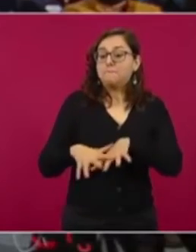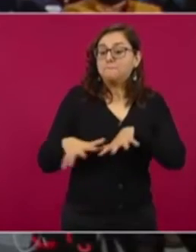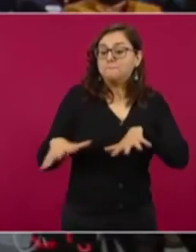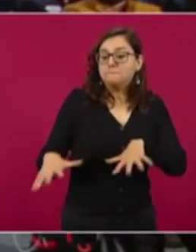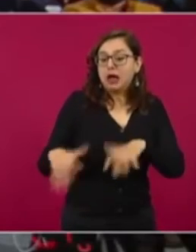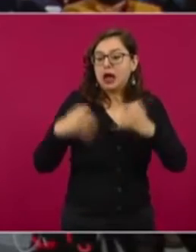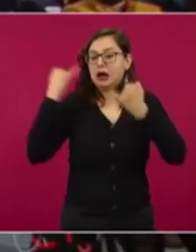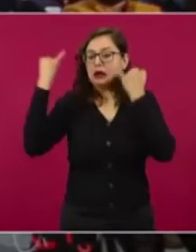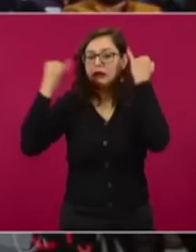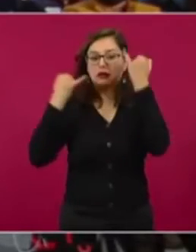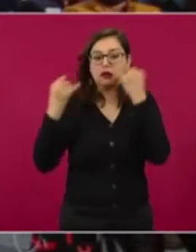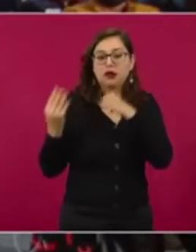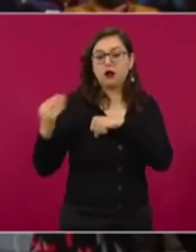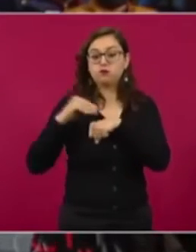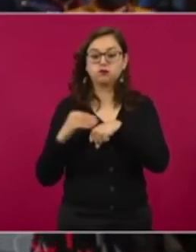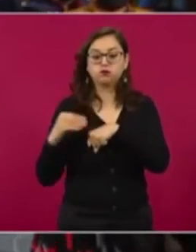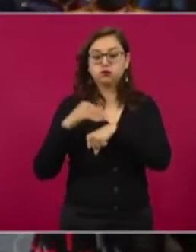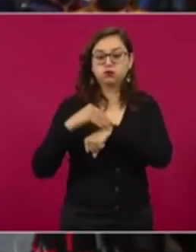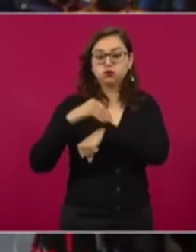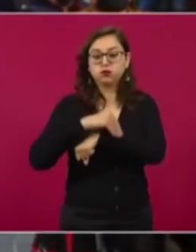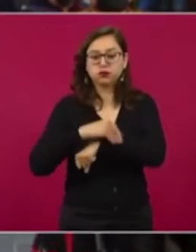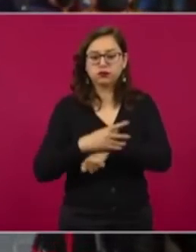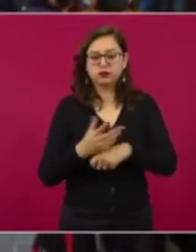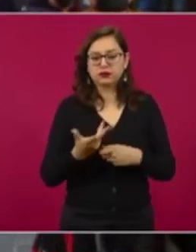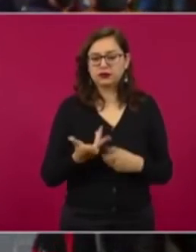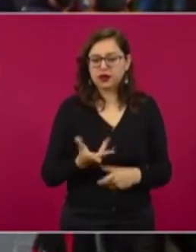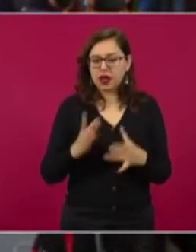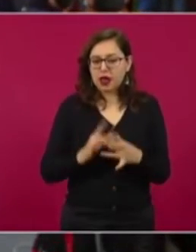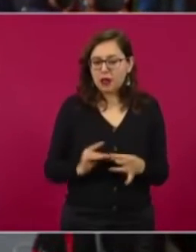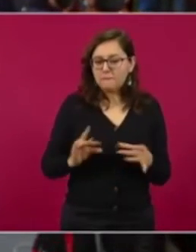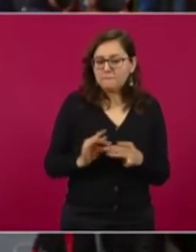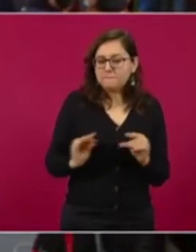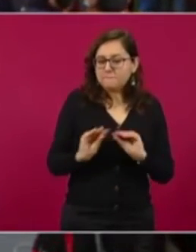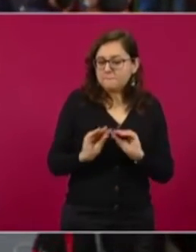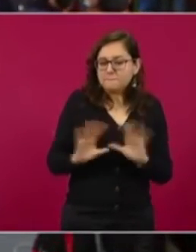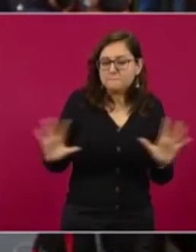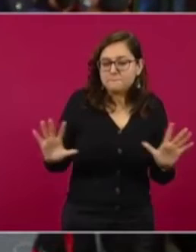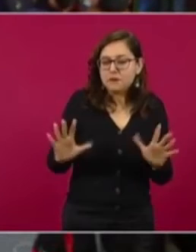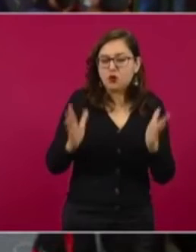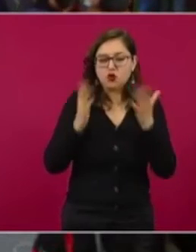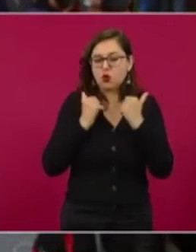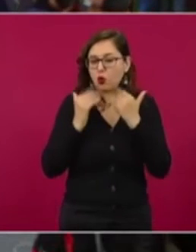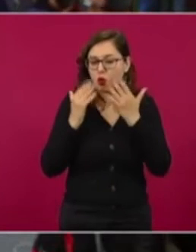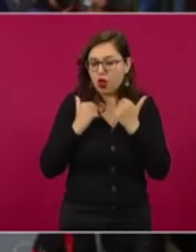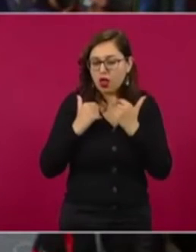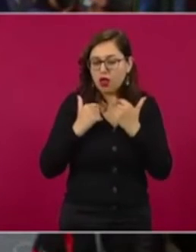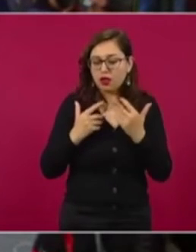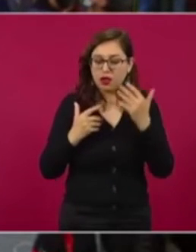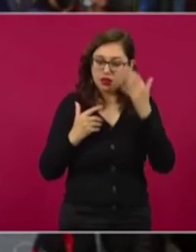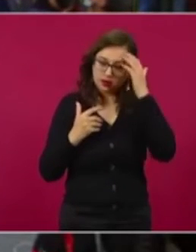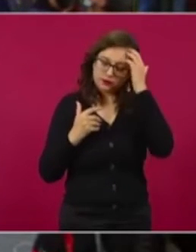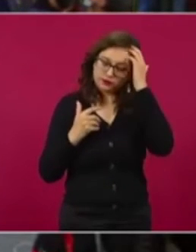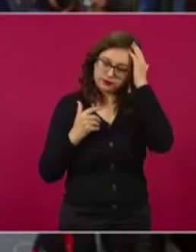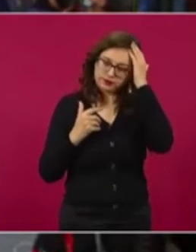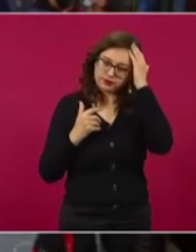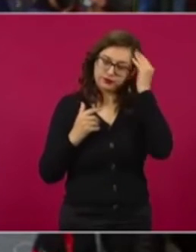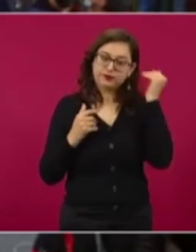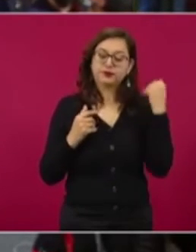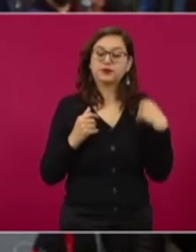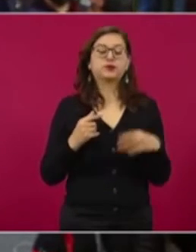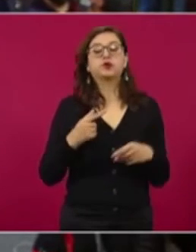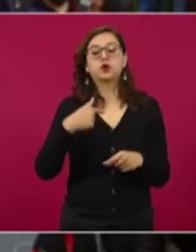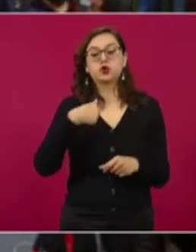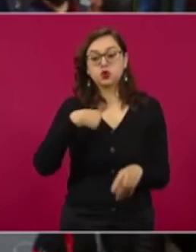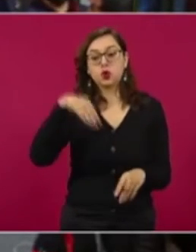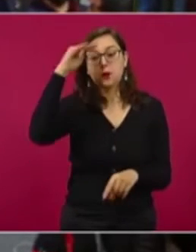chorro de títulos falsos, porque no hay una claridad del tema. Entonces yo sí considero muy importante,